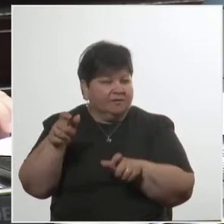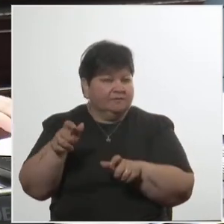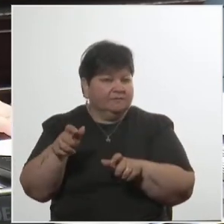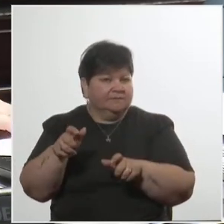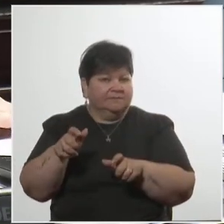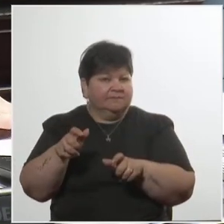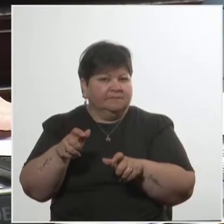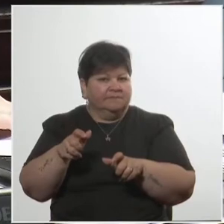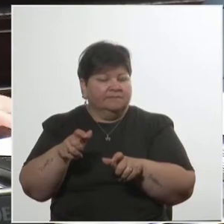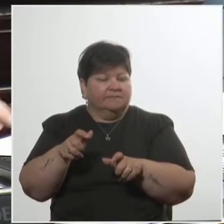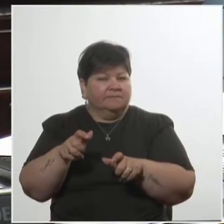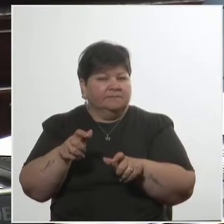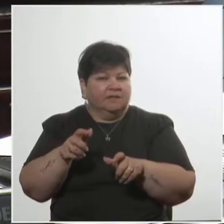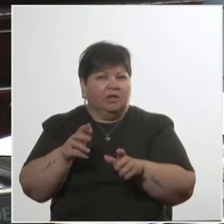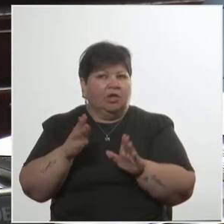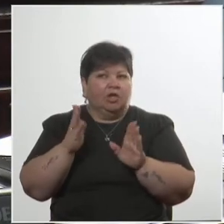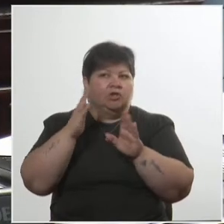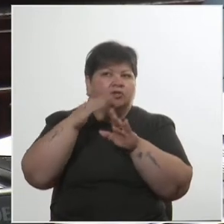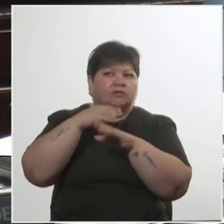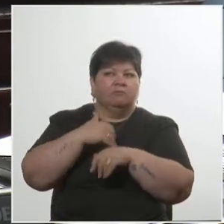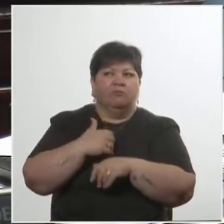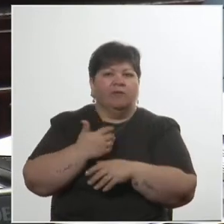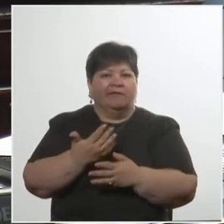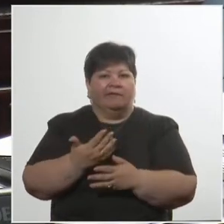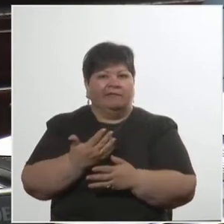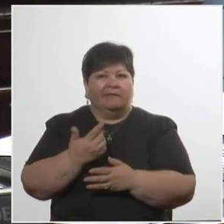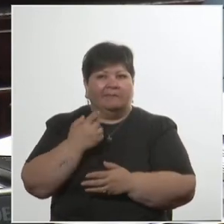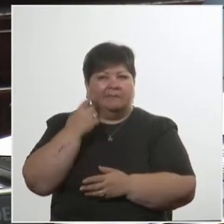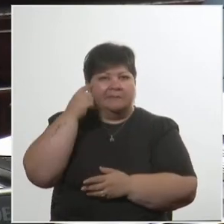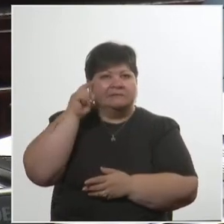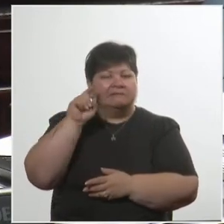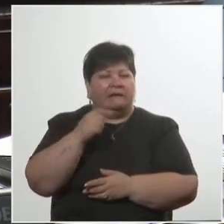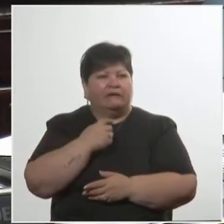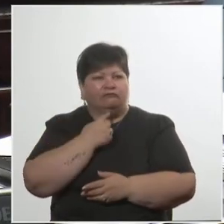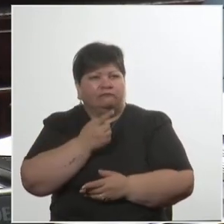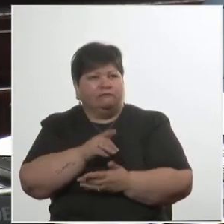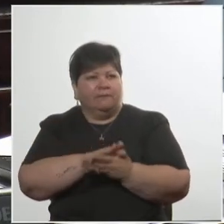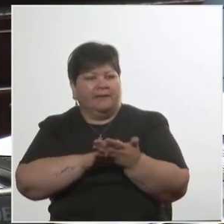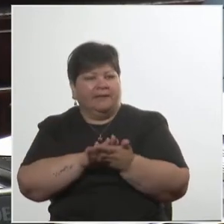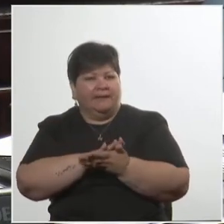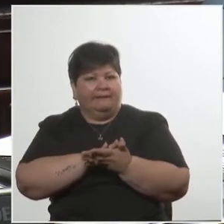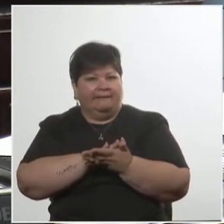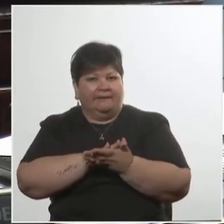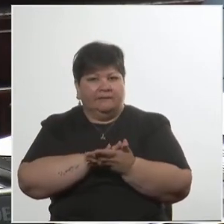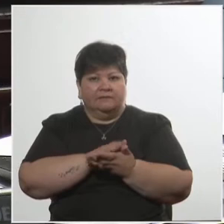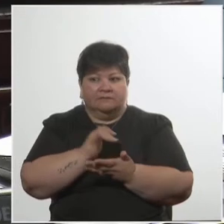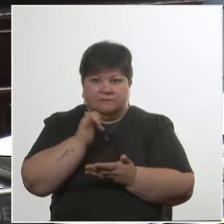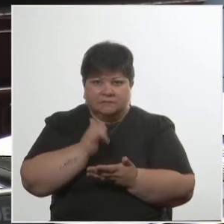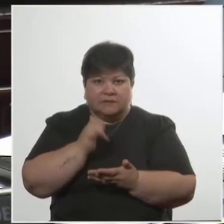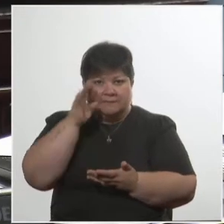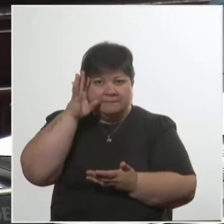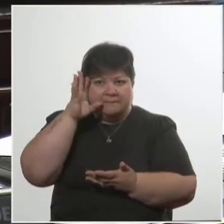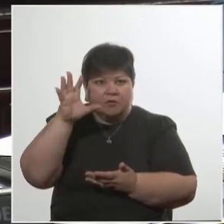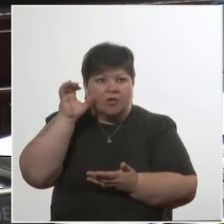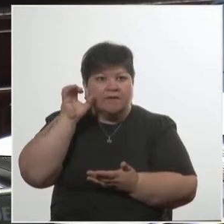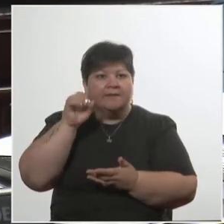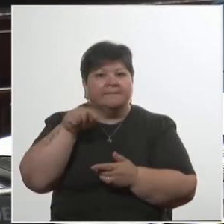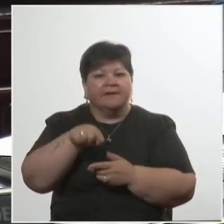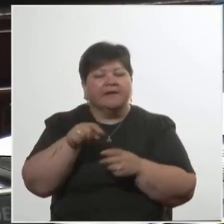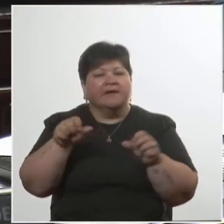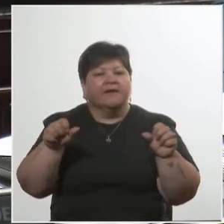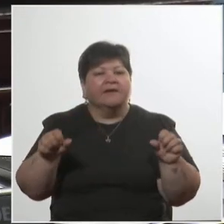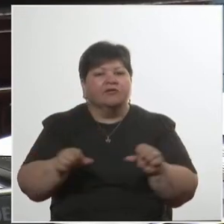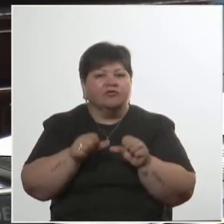puede ser recordado como un sacrificio inútil o estéril sino que tiene que ser recordado para que estos hechos tampoco